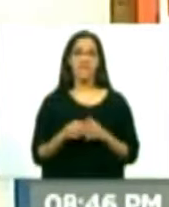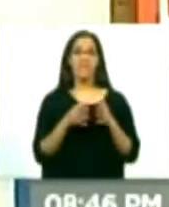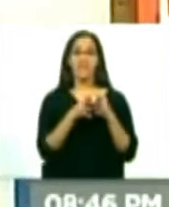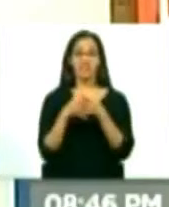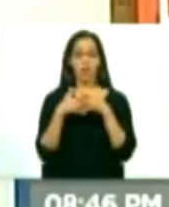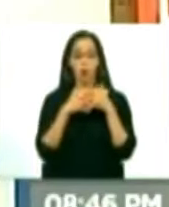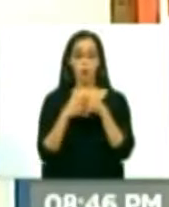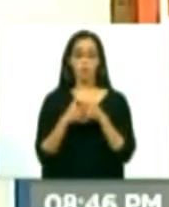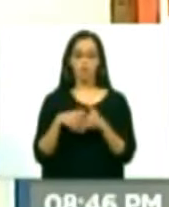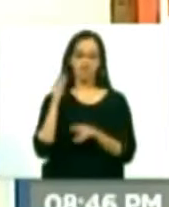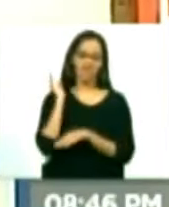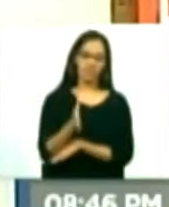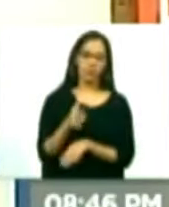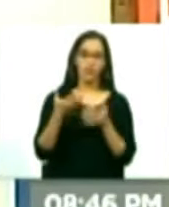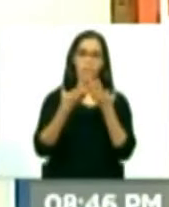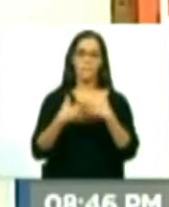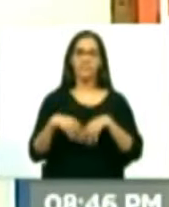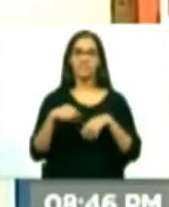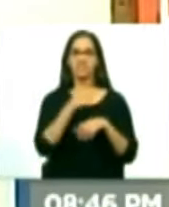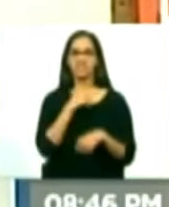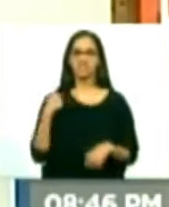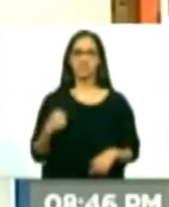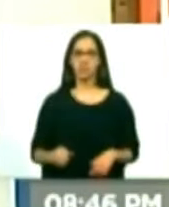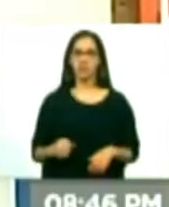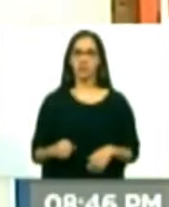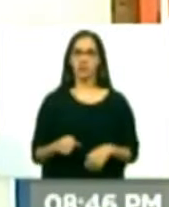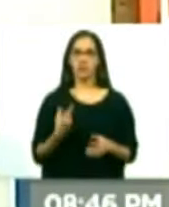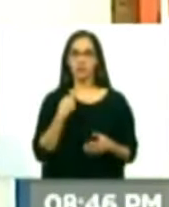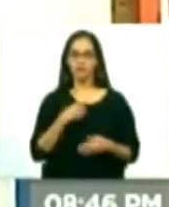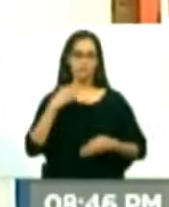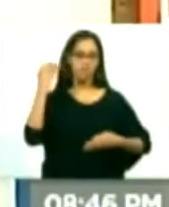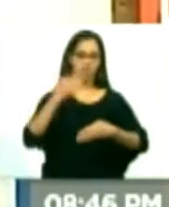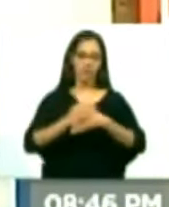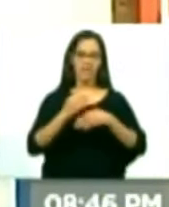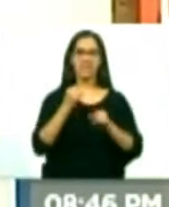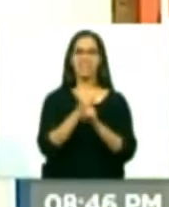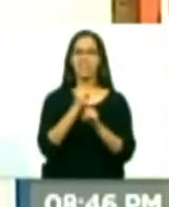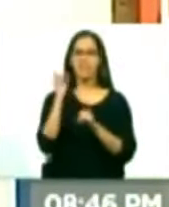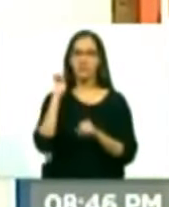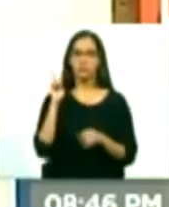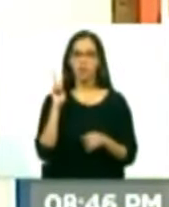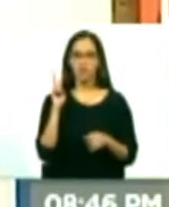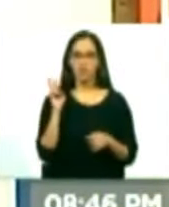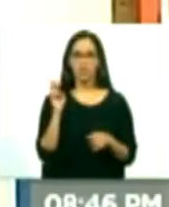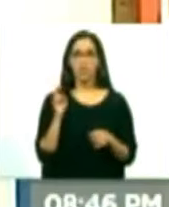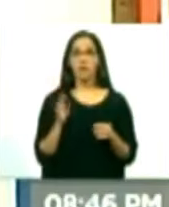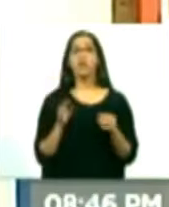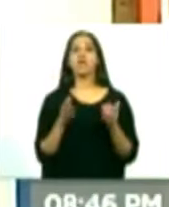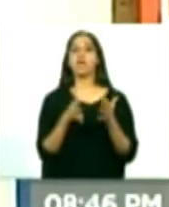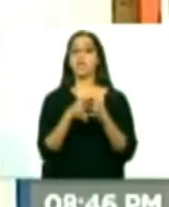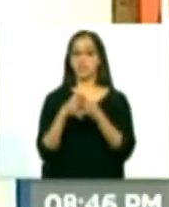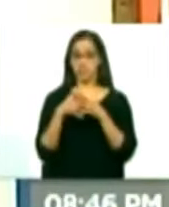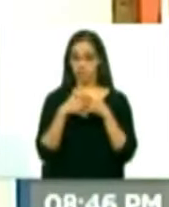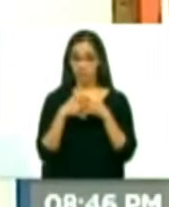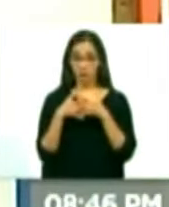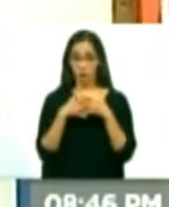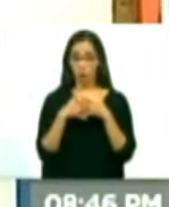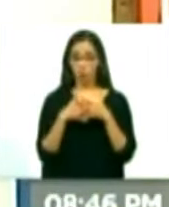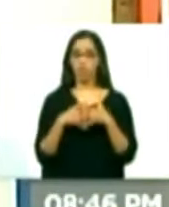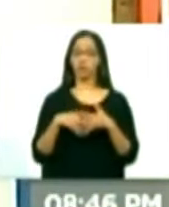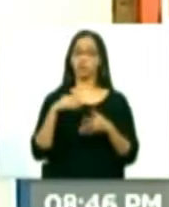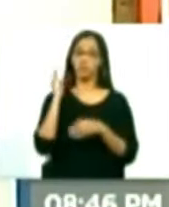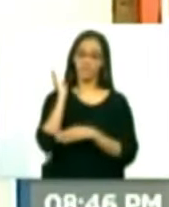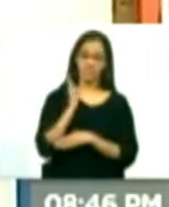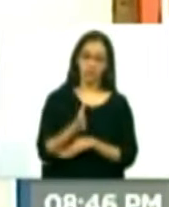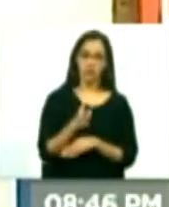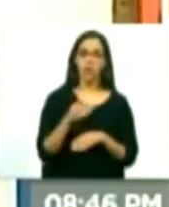empresa china, CIEC, señalada de restringir internet en Venezuela. Estados Unidos sanciona por restringir internet